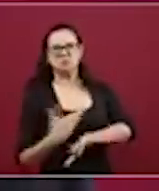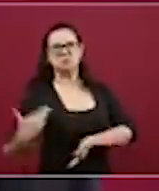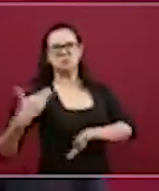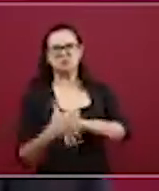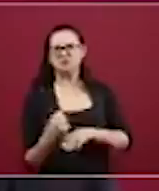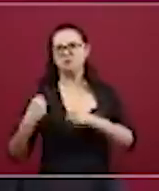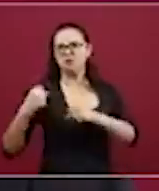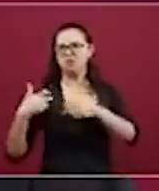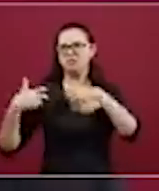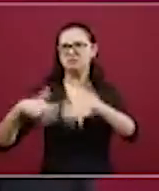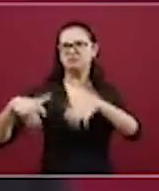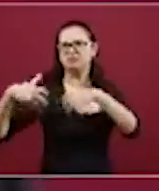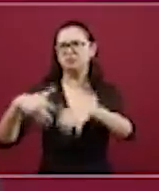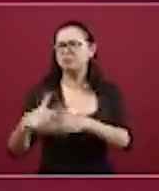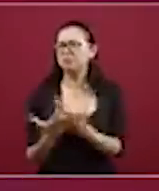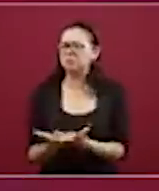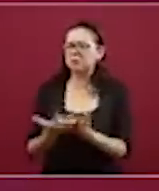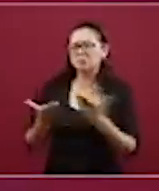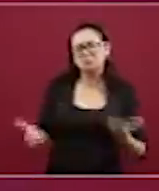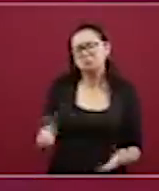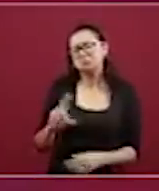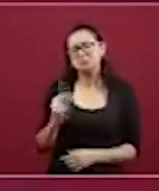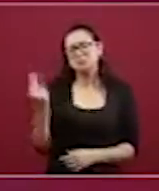Yo voy a recomendarle